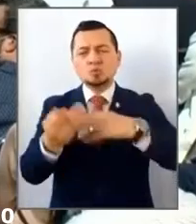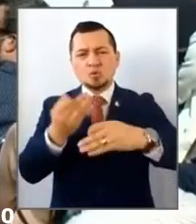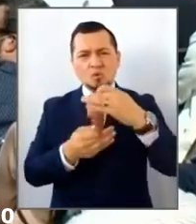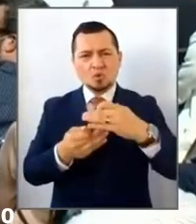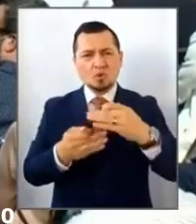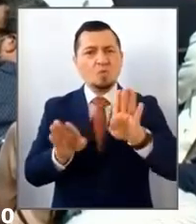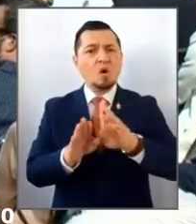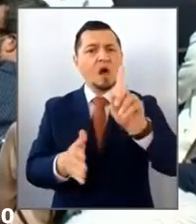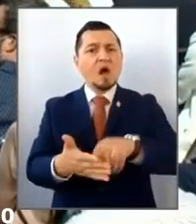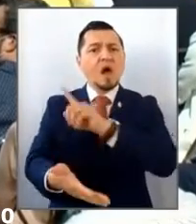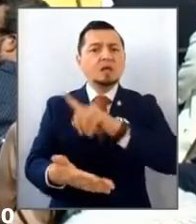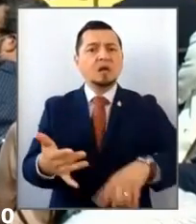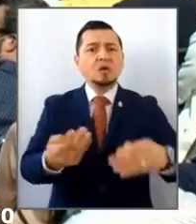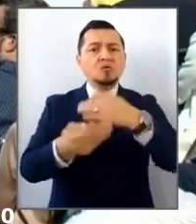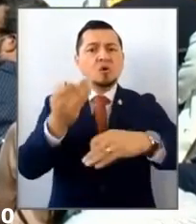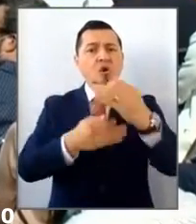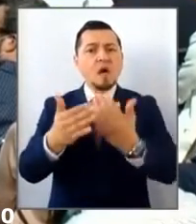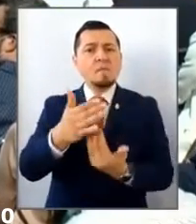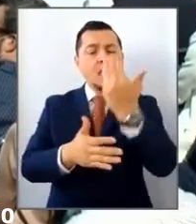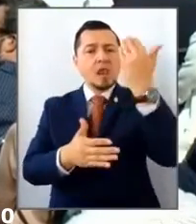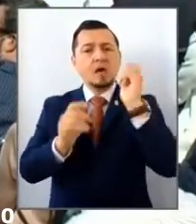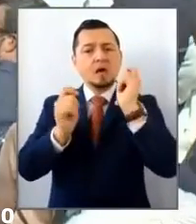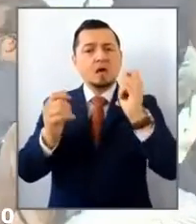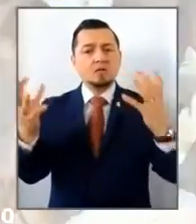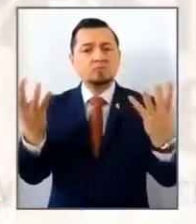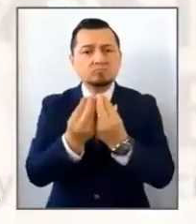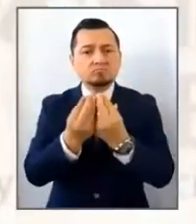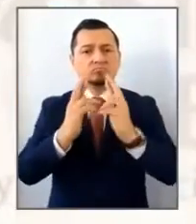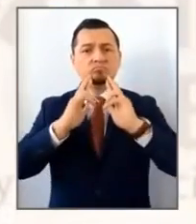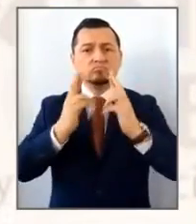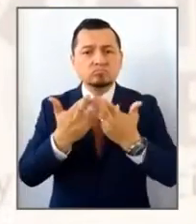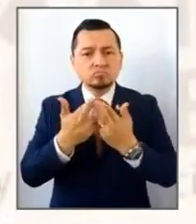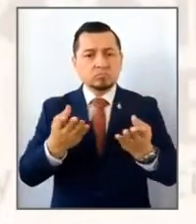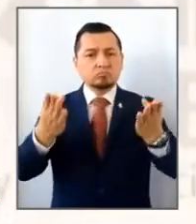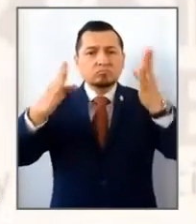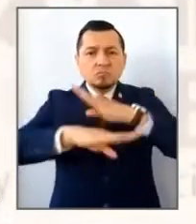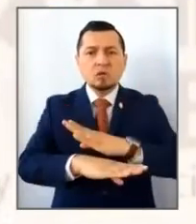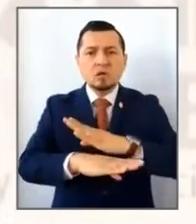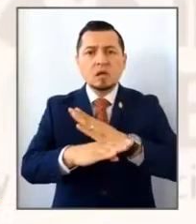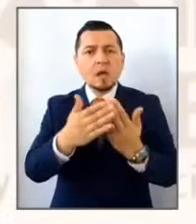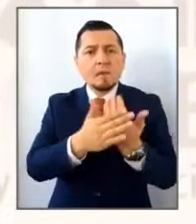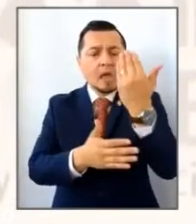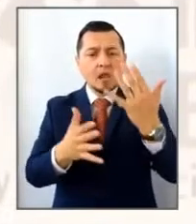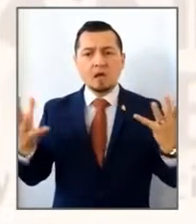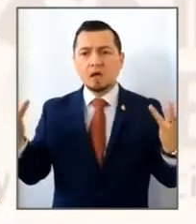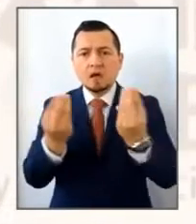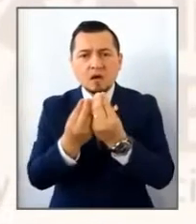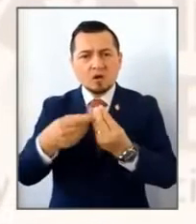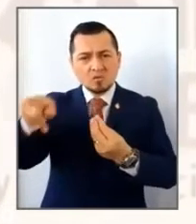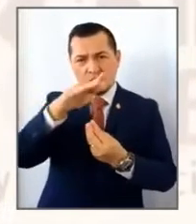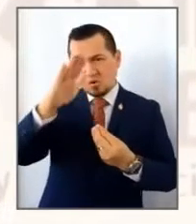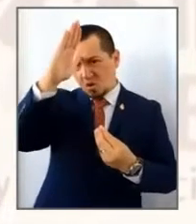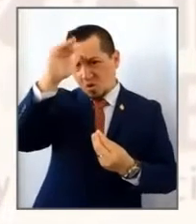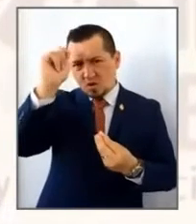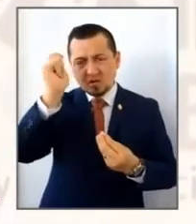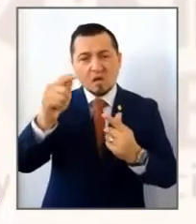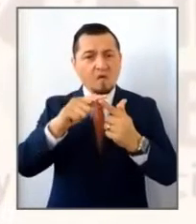cancela todos los días por la mañana la posibilidad de reconciliar al país y construir una agenda de